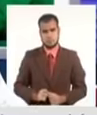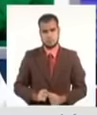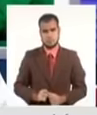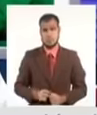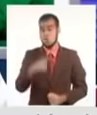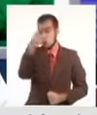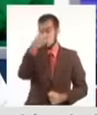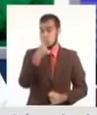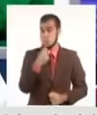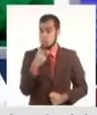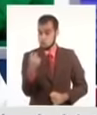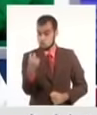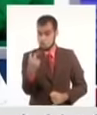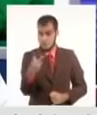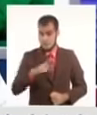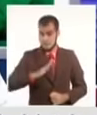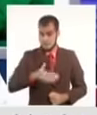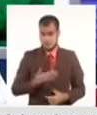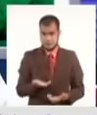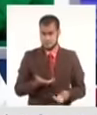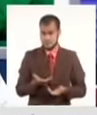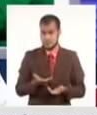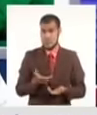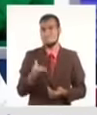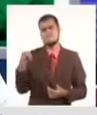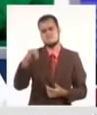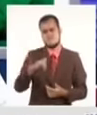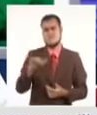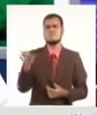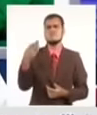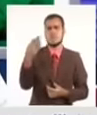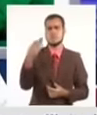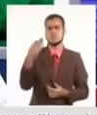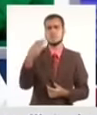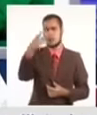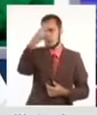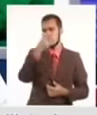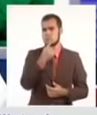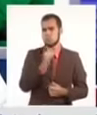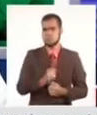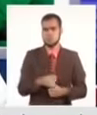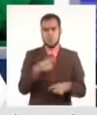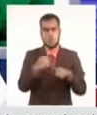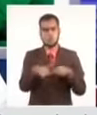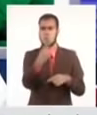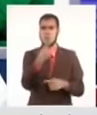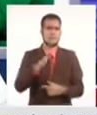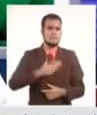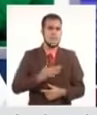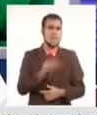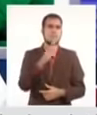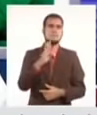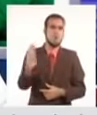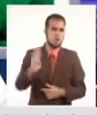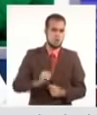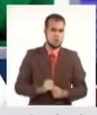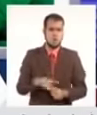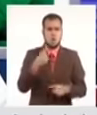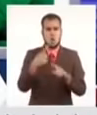dijimos, procedentes de Francia y Portugal, 1 búlgara, 4